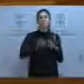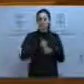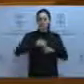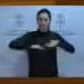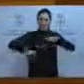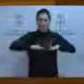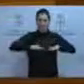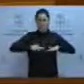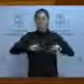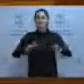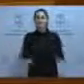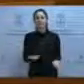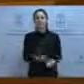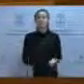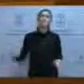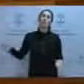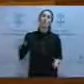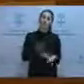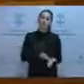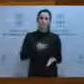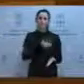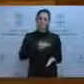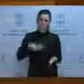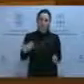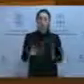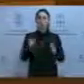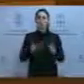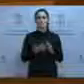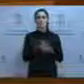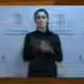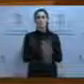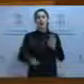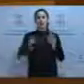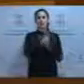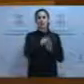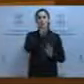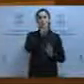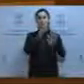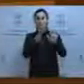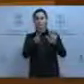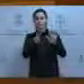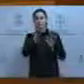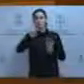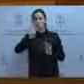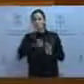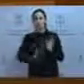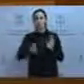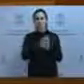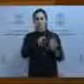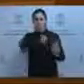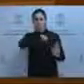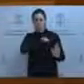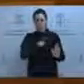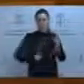Decía entonces, y quiero volver a invocar, el artículo 27.4 de la Constitución.